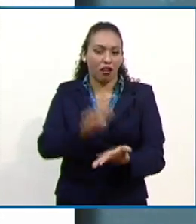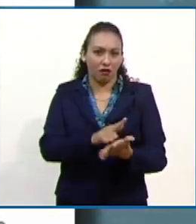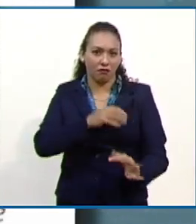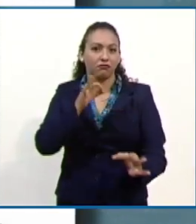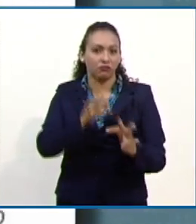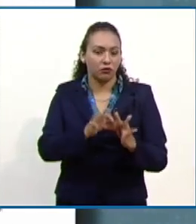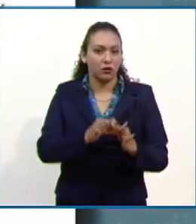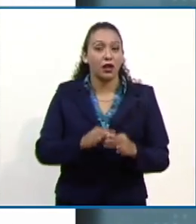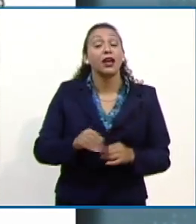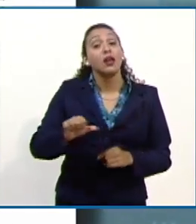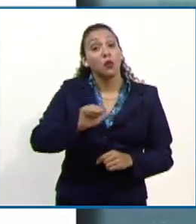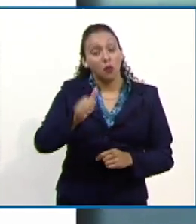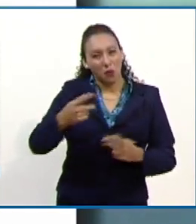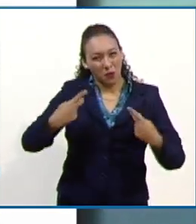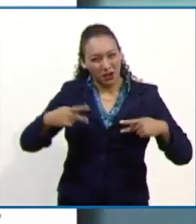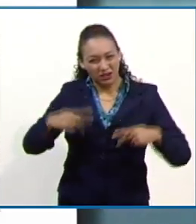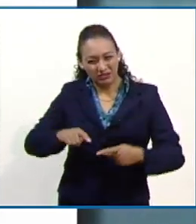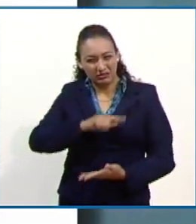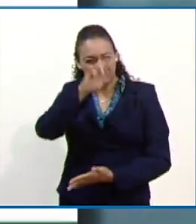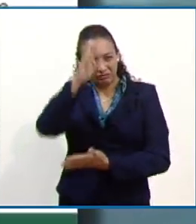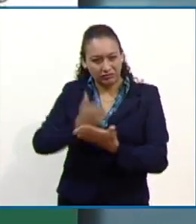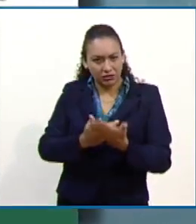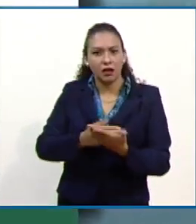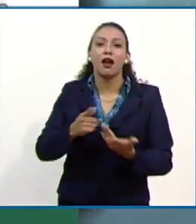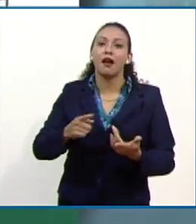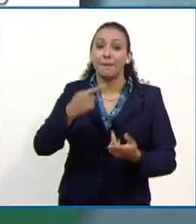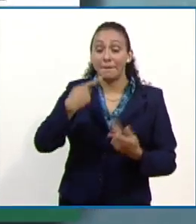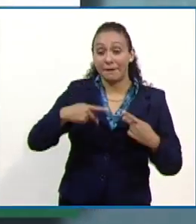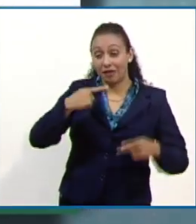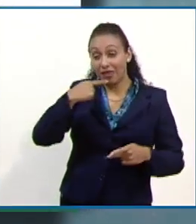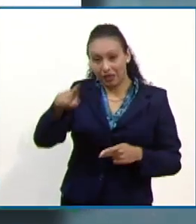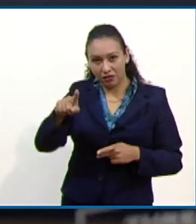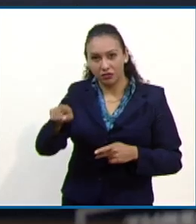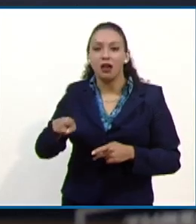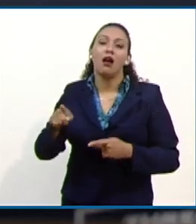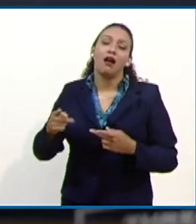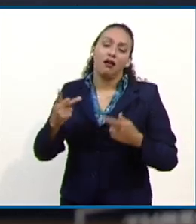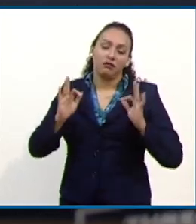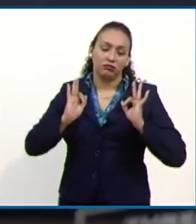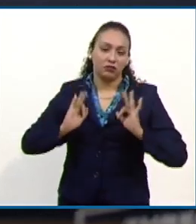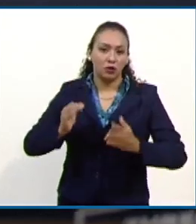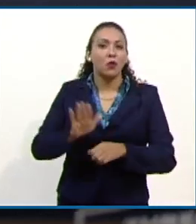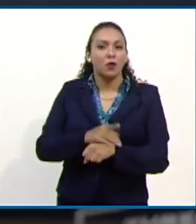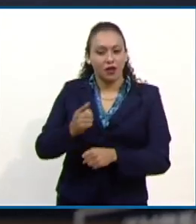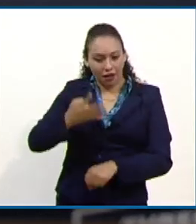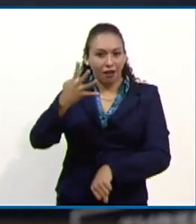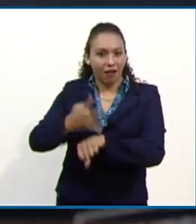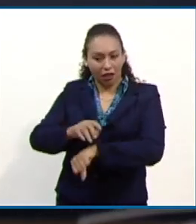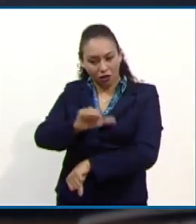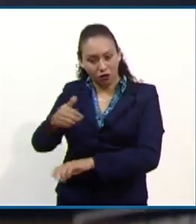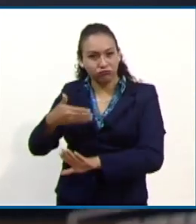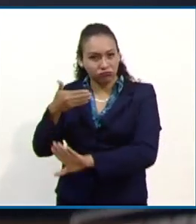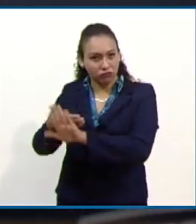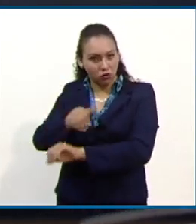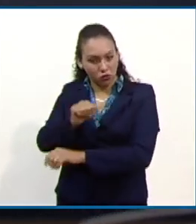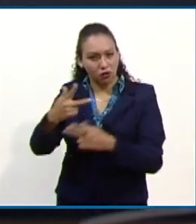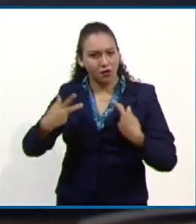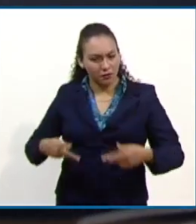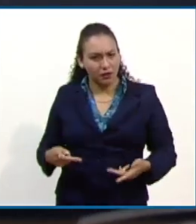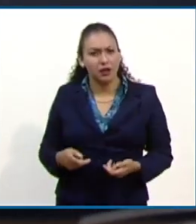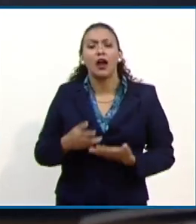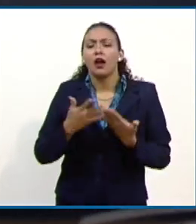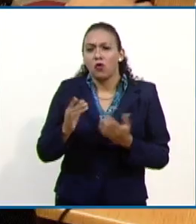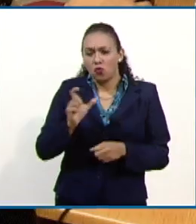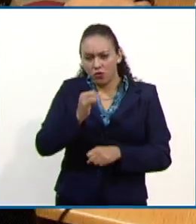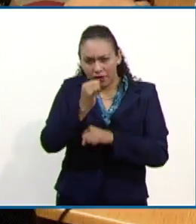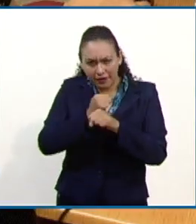conforme a las leyes penales. Precisó que la obligación de juzgar con perspectiva de género e interseccionalidad no concluye con la investigación